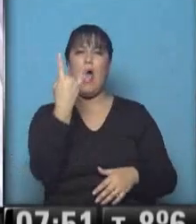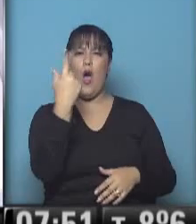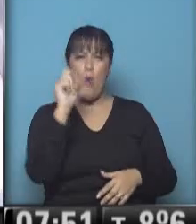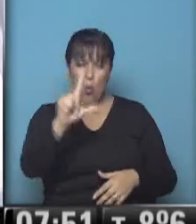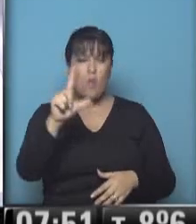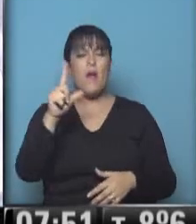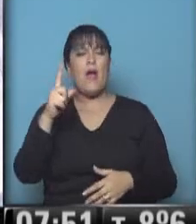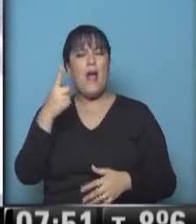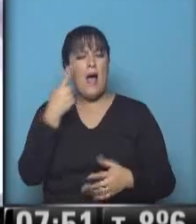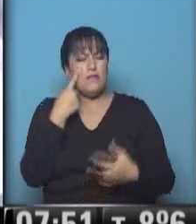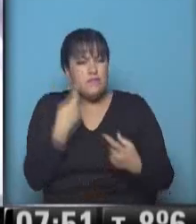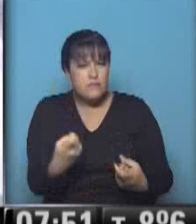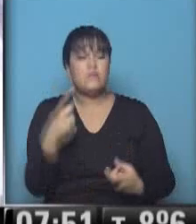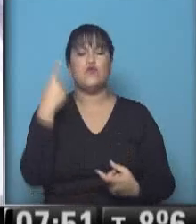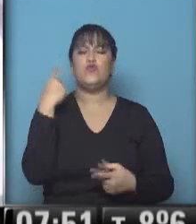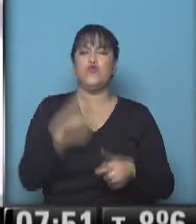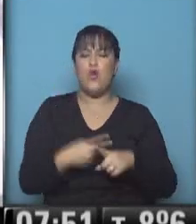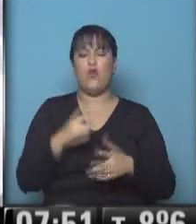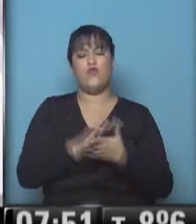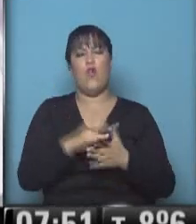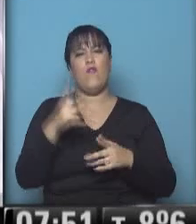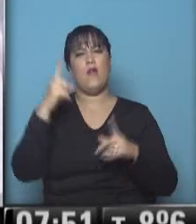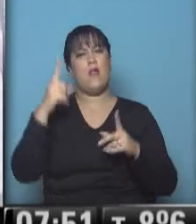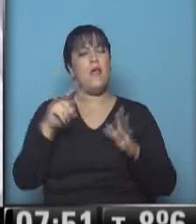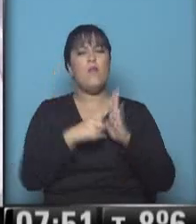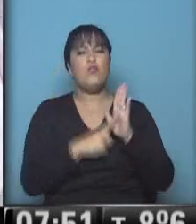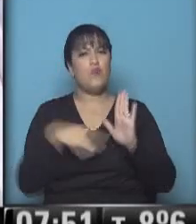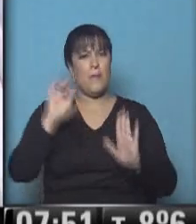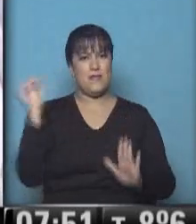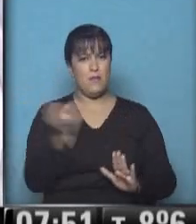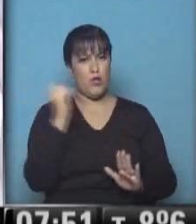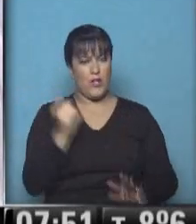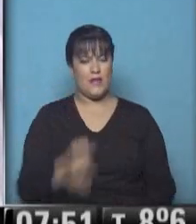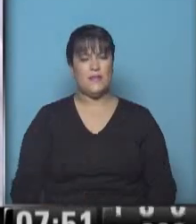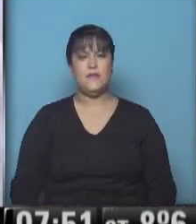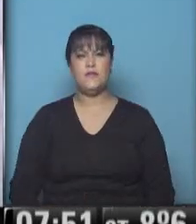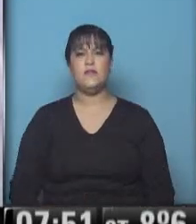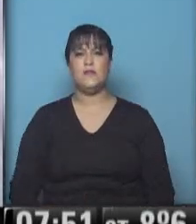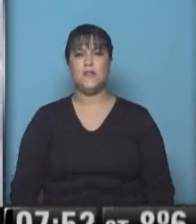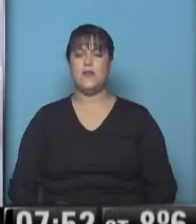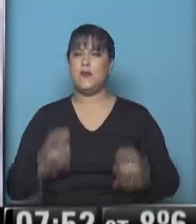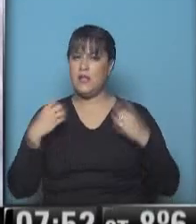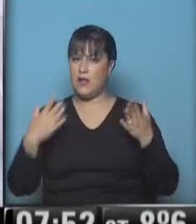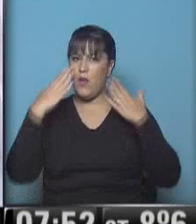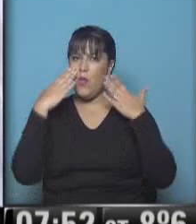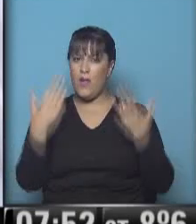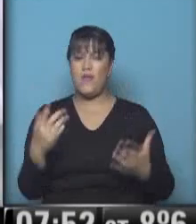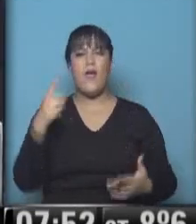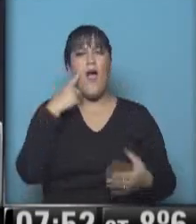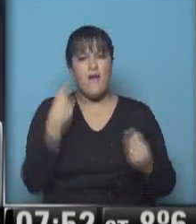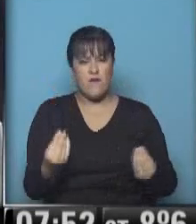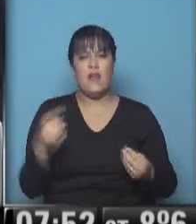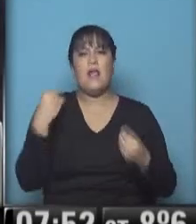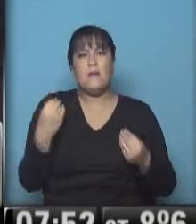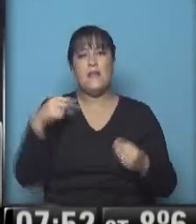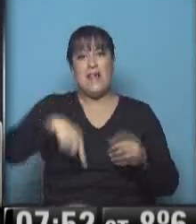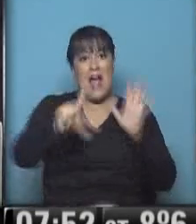importantes también los alcances de esta ley en principio qué nos puedes decir Raúl buenos días qué tal Buenos días Roberto Silvia a ver qué pasa a